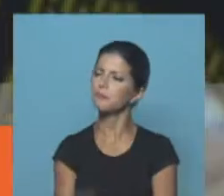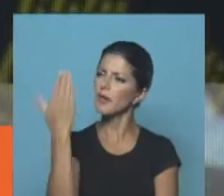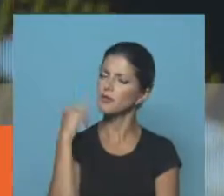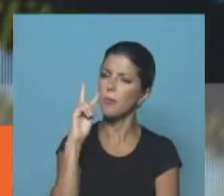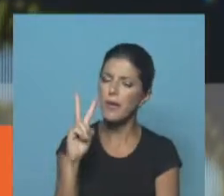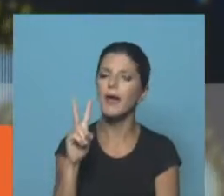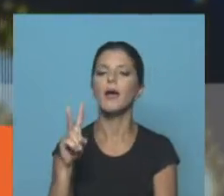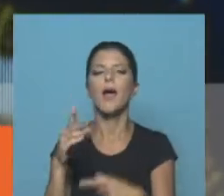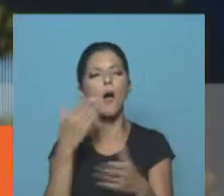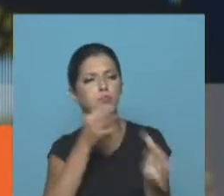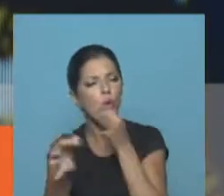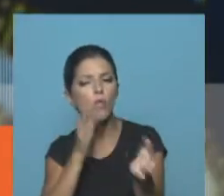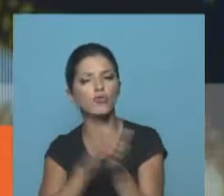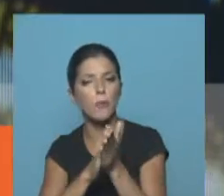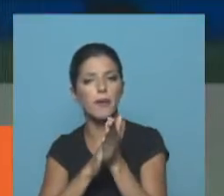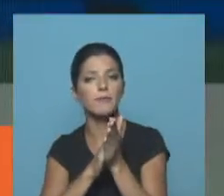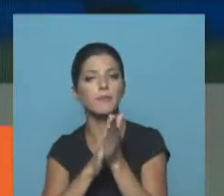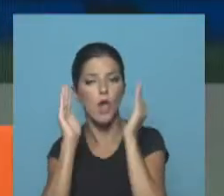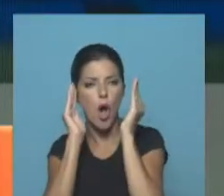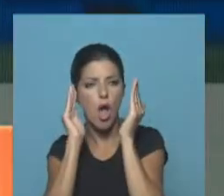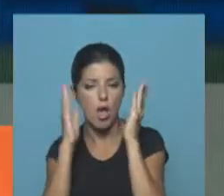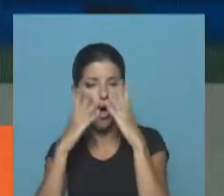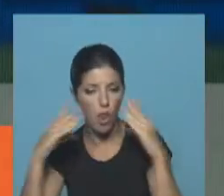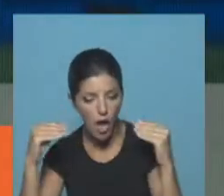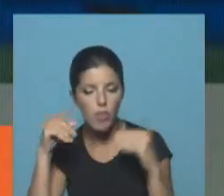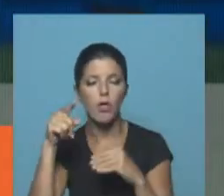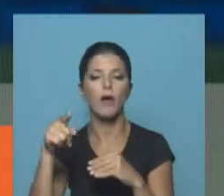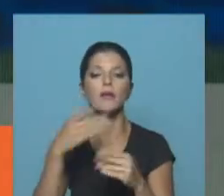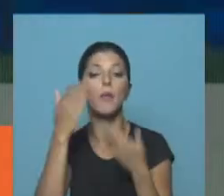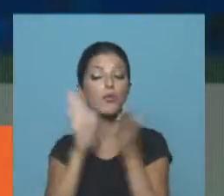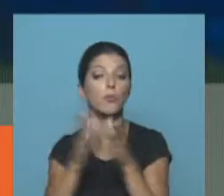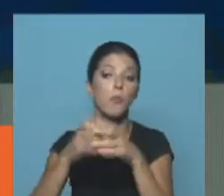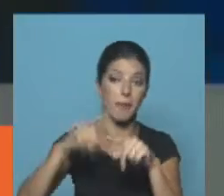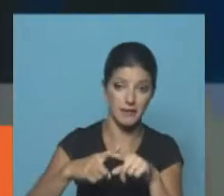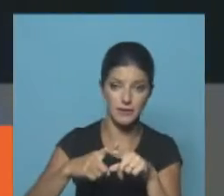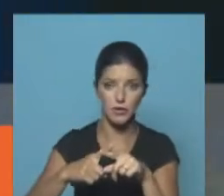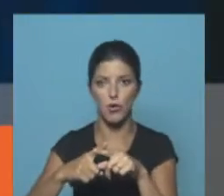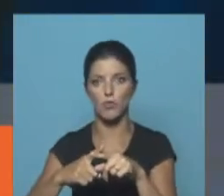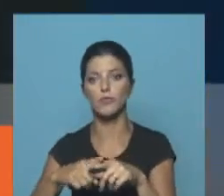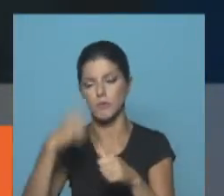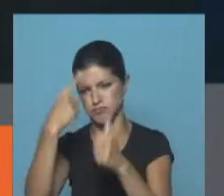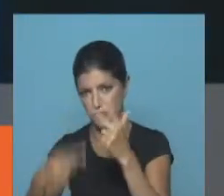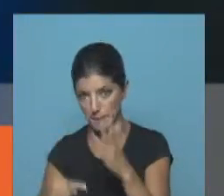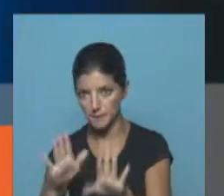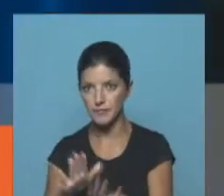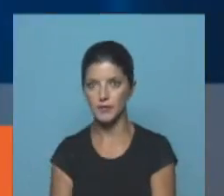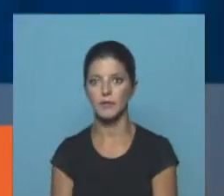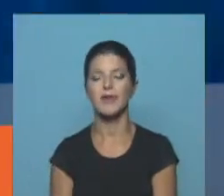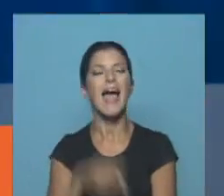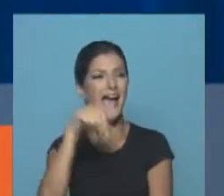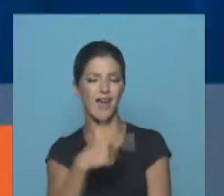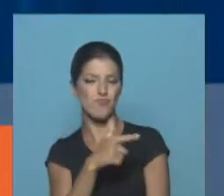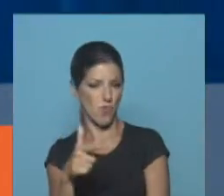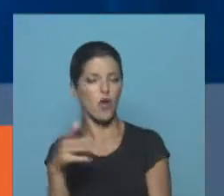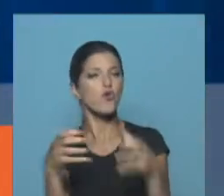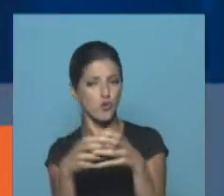Holanda y todo eso y veía cómo están hablando y se estaba hablando acá de los partidos y de los movimientos de los partidos. En primer lugar, acá no estamos hablando de un